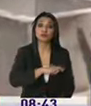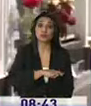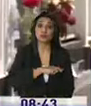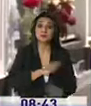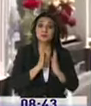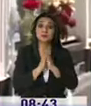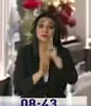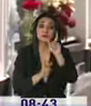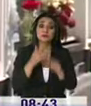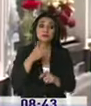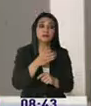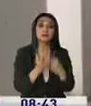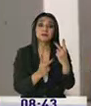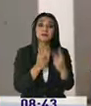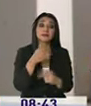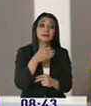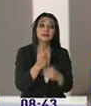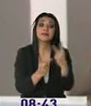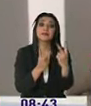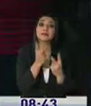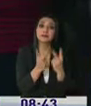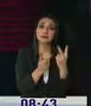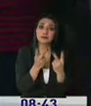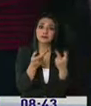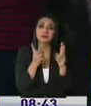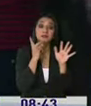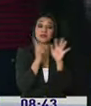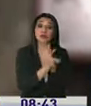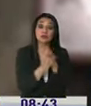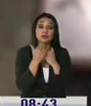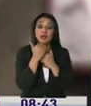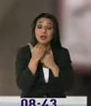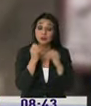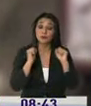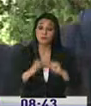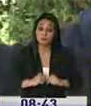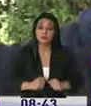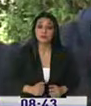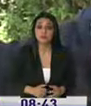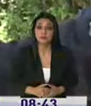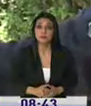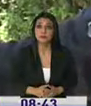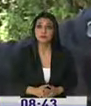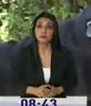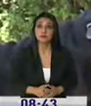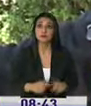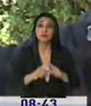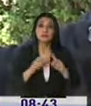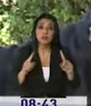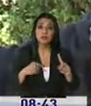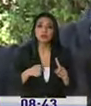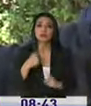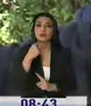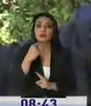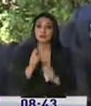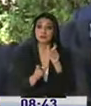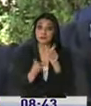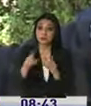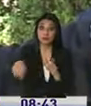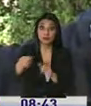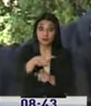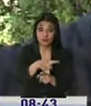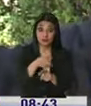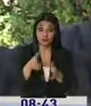ciudadanos visitar el campo santo y denunciar cualquier irregularidad. Sin embargo, les hemos manifestado a los contribuyentes